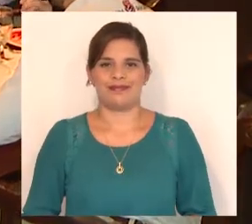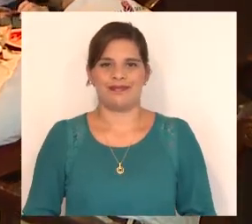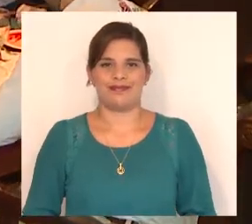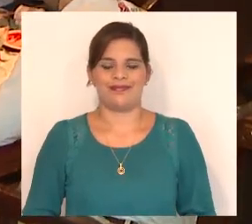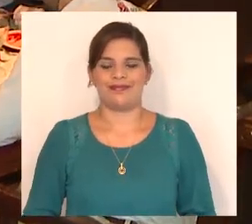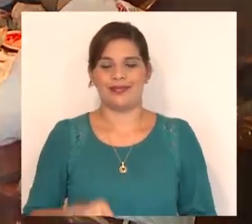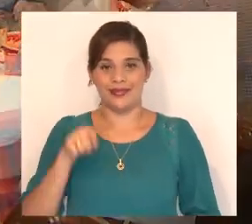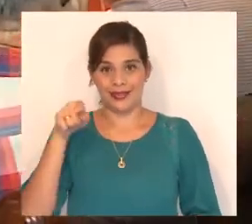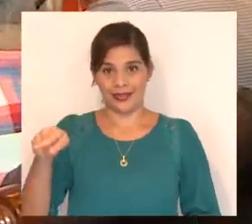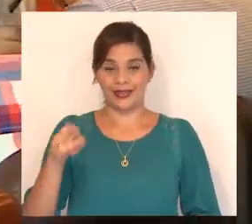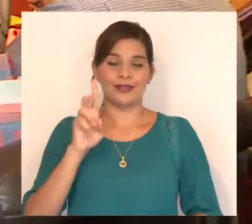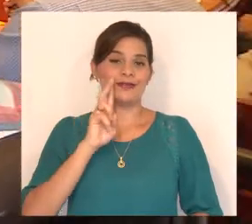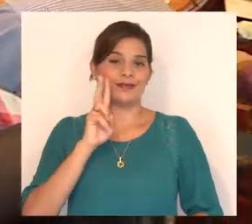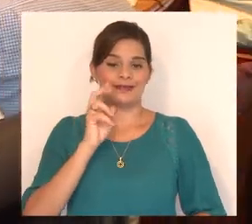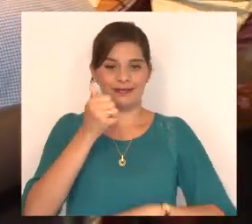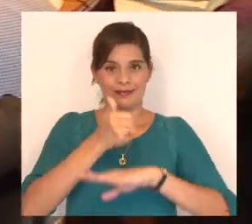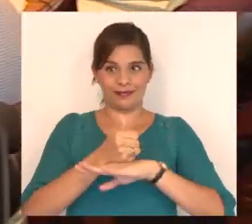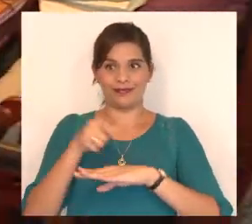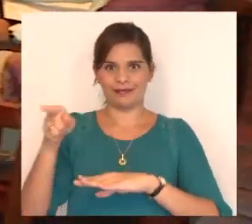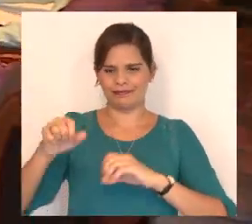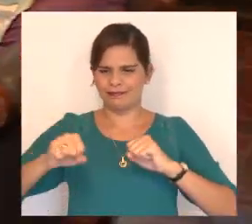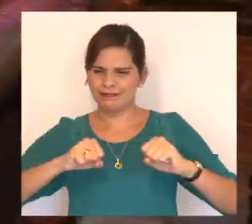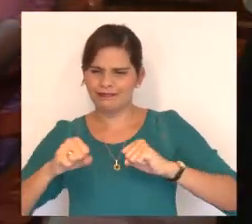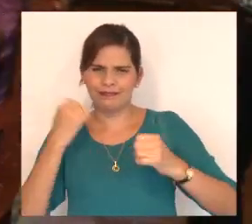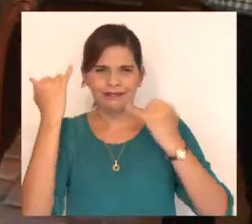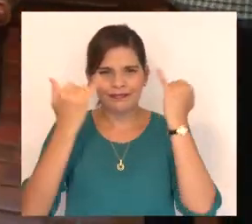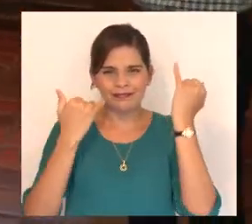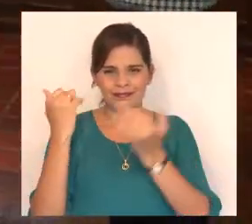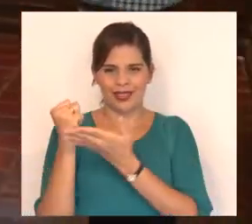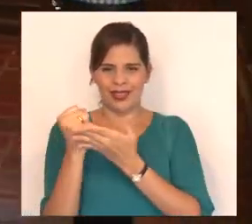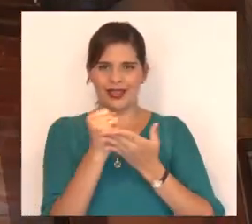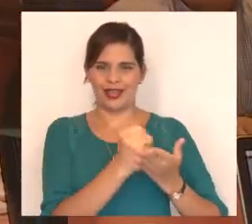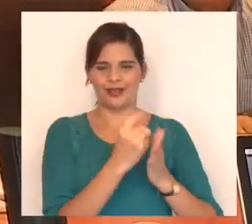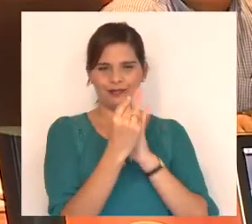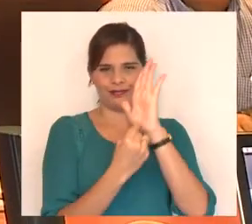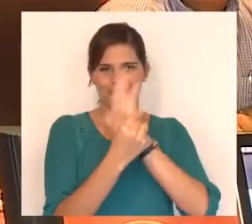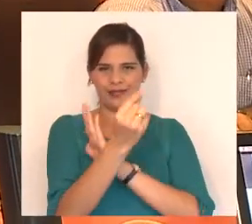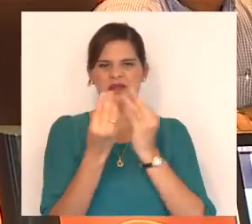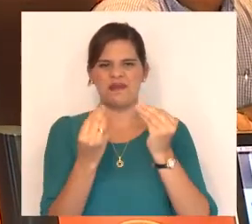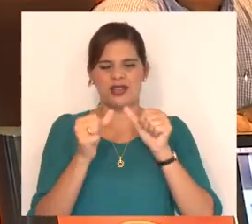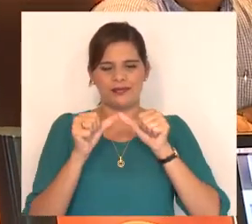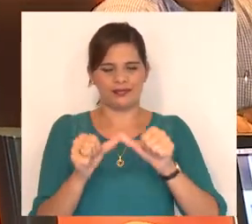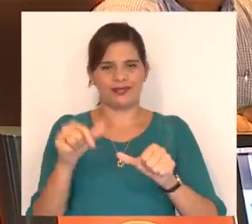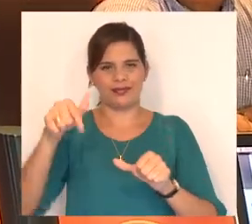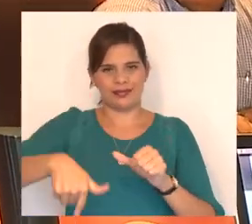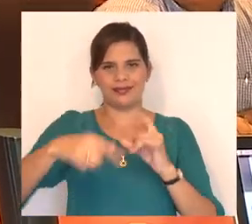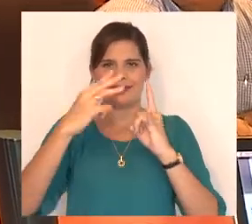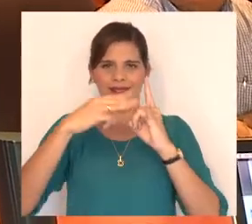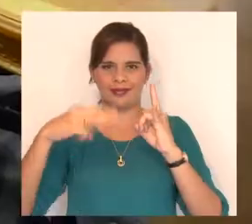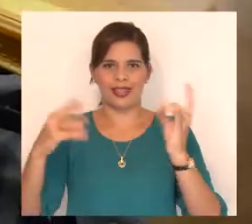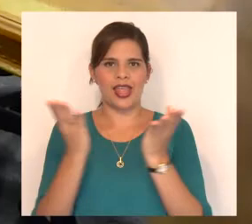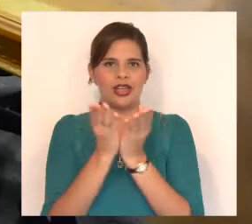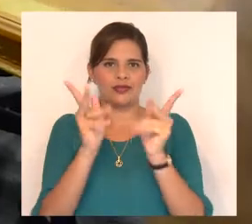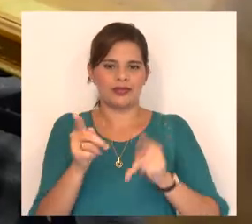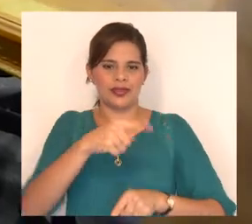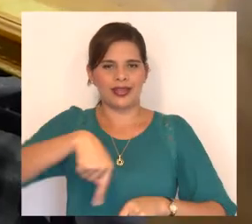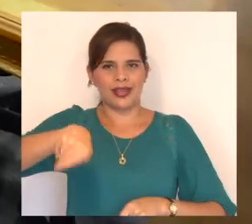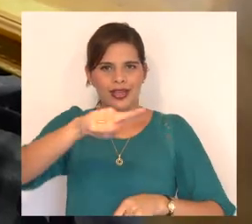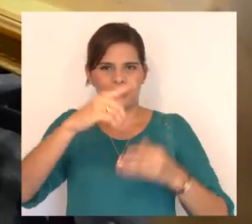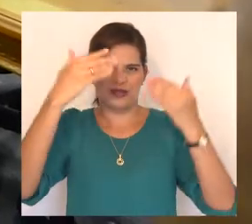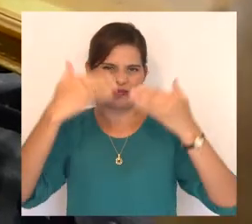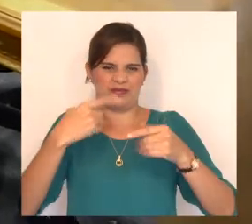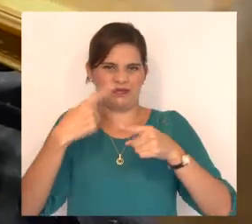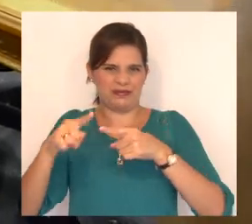rector Pablo Vera Salazar, formaliza una serie de beneficios para el ingreso y permanencia en la Universidad del Magdalena de estudiantes con